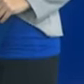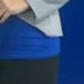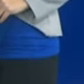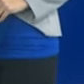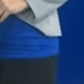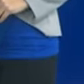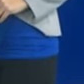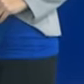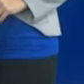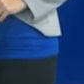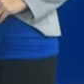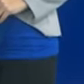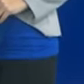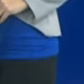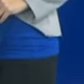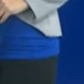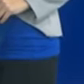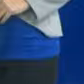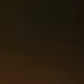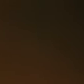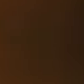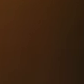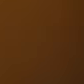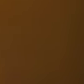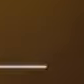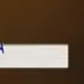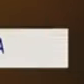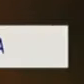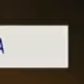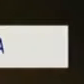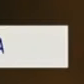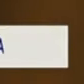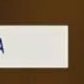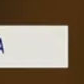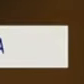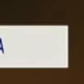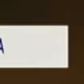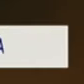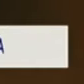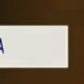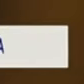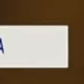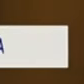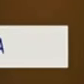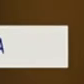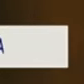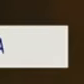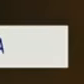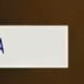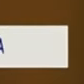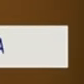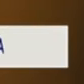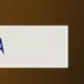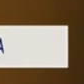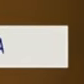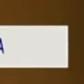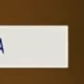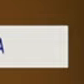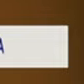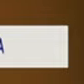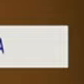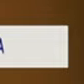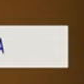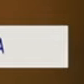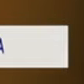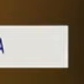que auxiliarlo tras ser detenido. Respira, respira, respira, tranquilo, respira, respira. Ya viene la ambulancia, tranquilo, respira. ¿La